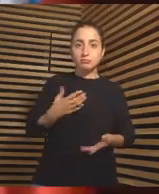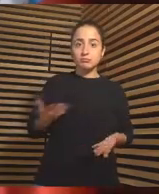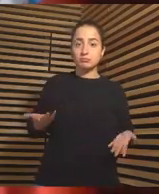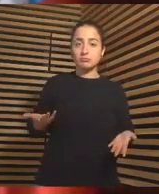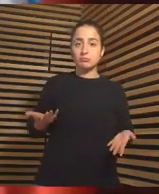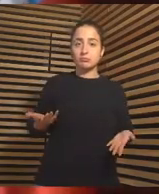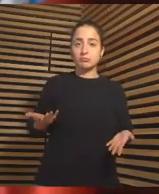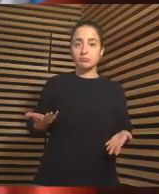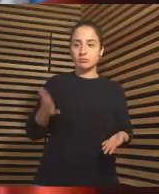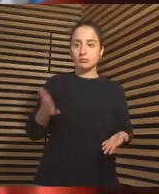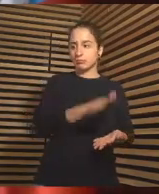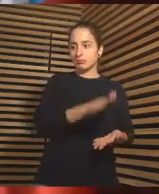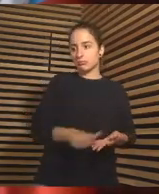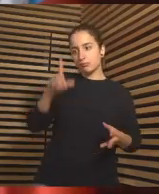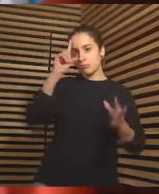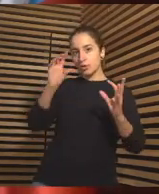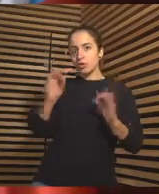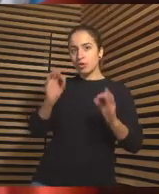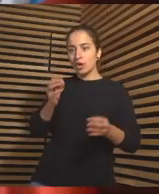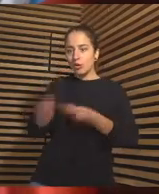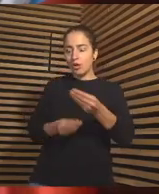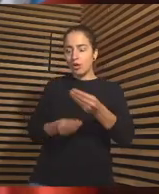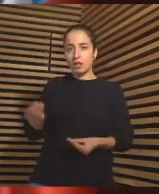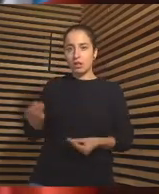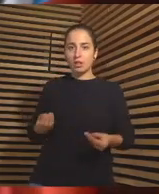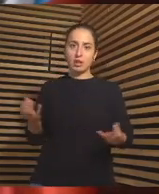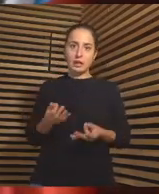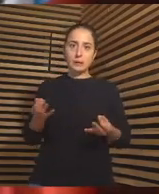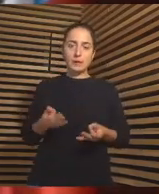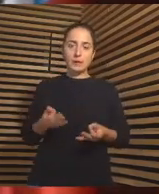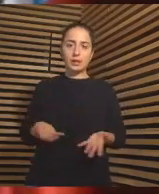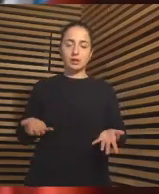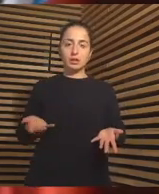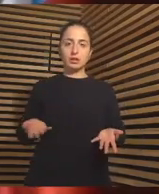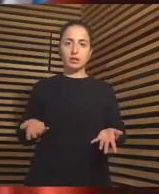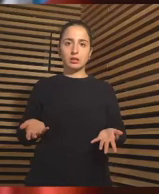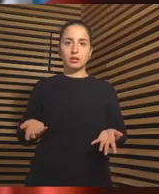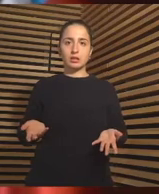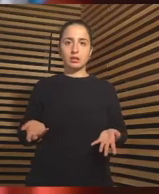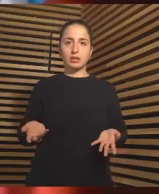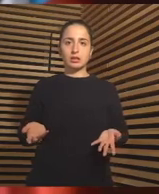infante en el mundo mundial del espacio público.